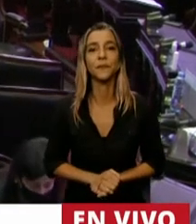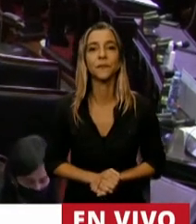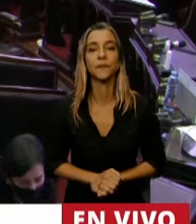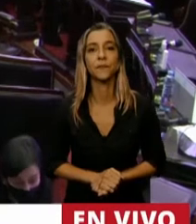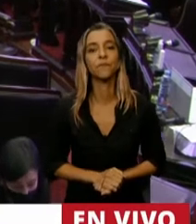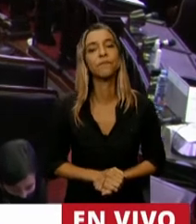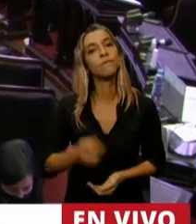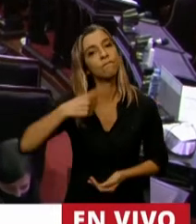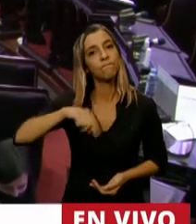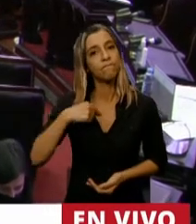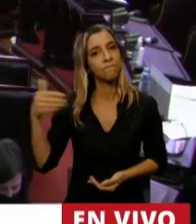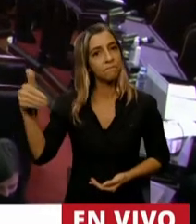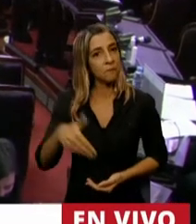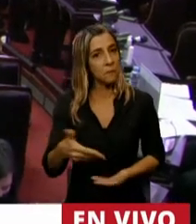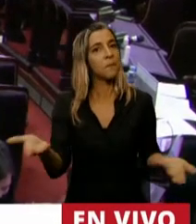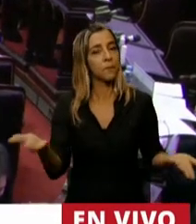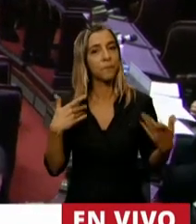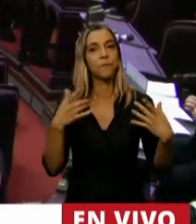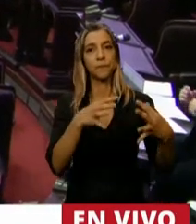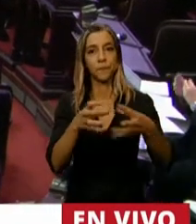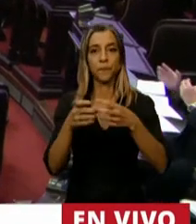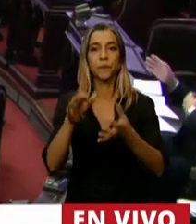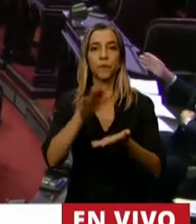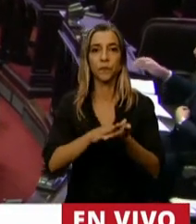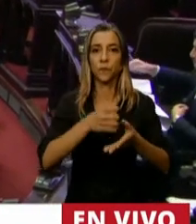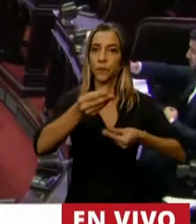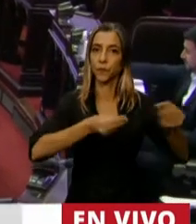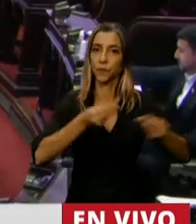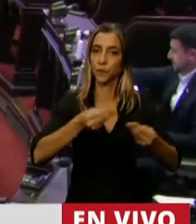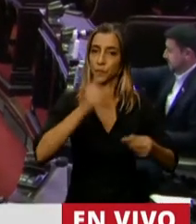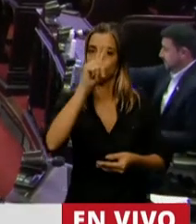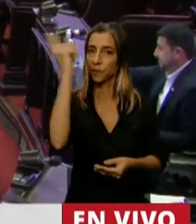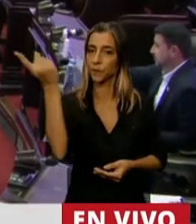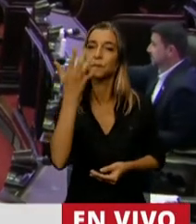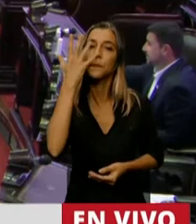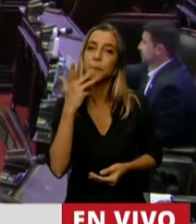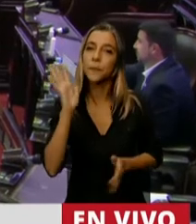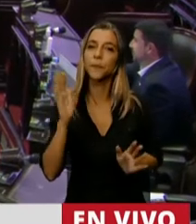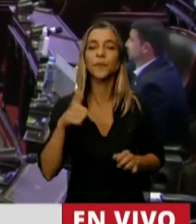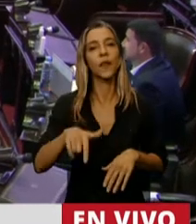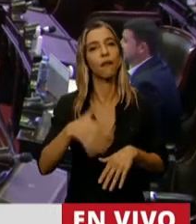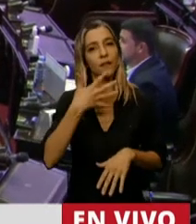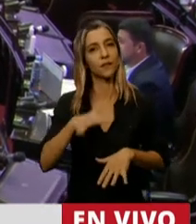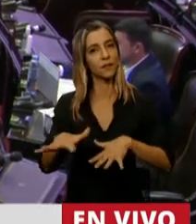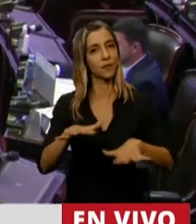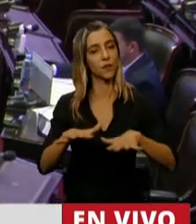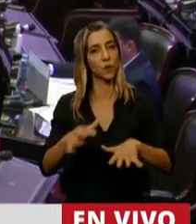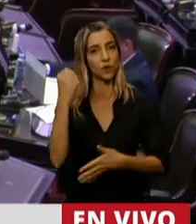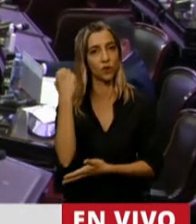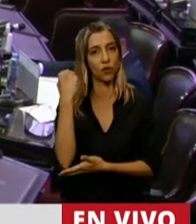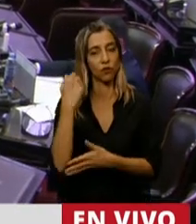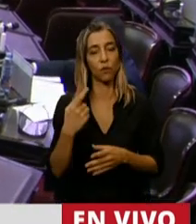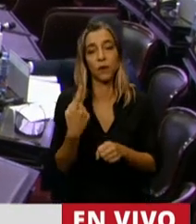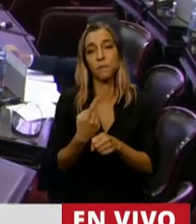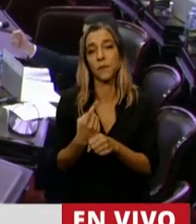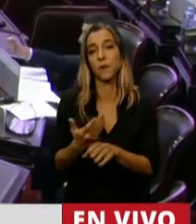Venimos a discutir un presupuesto de la Nación y me gustaría un poco contextualizar. Primero, la situación económica con la que el